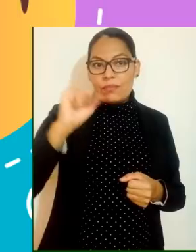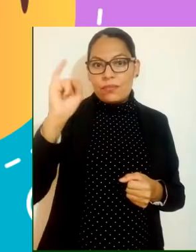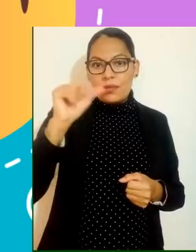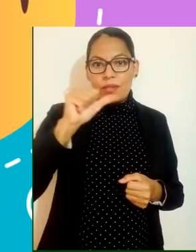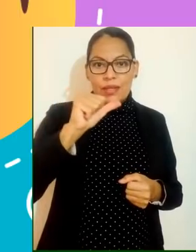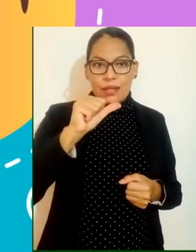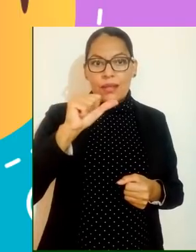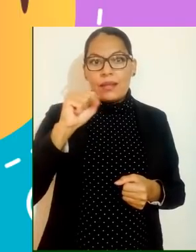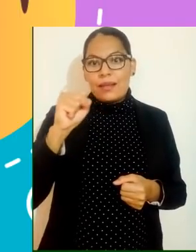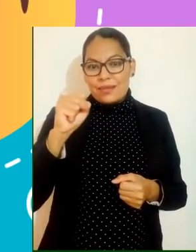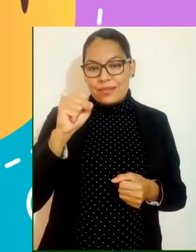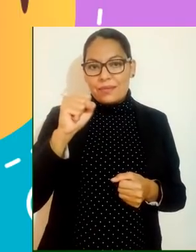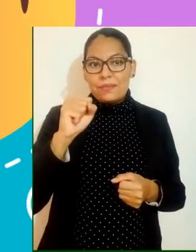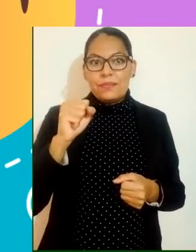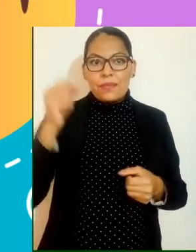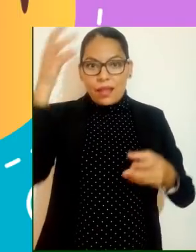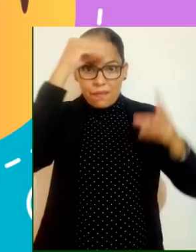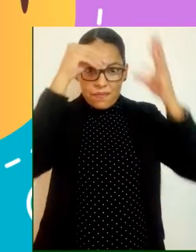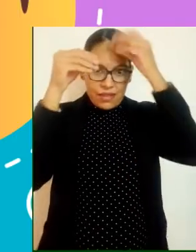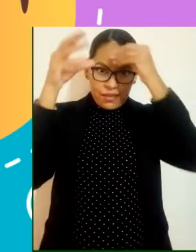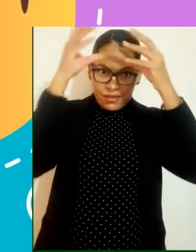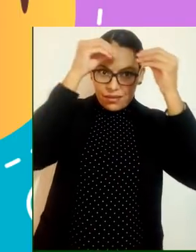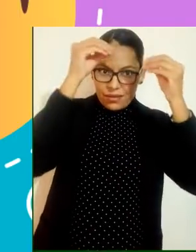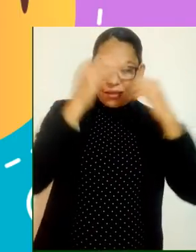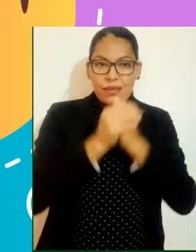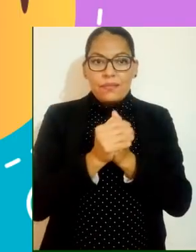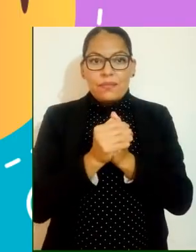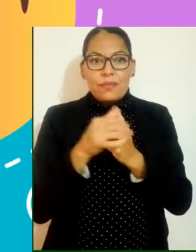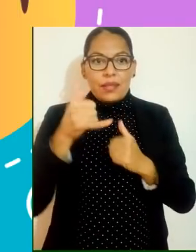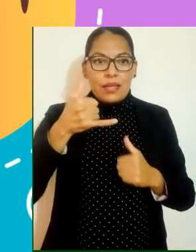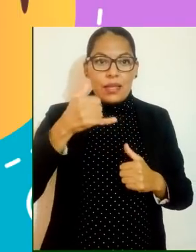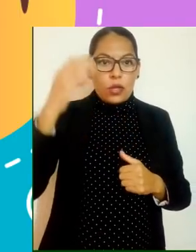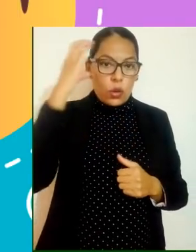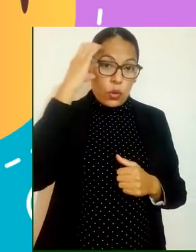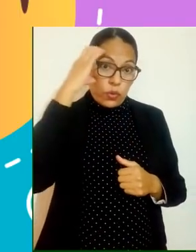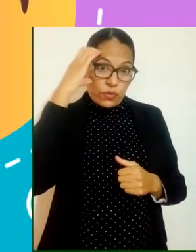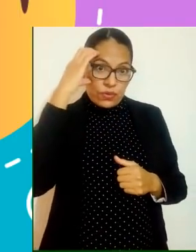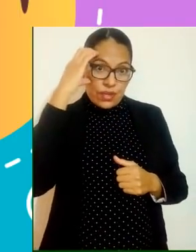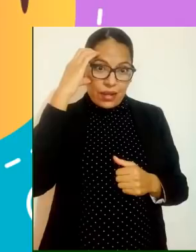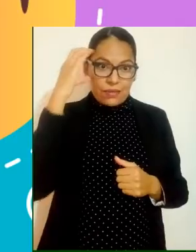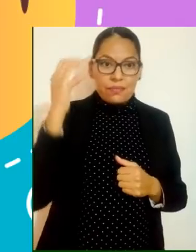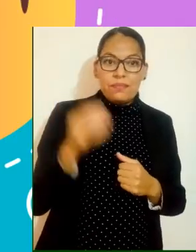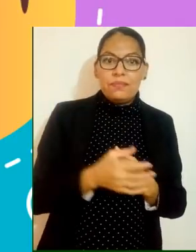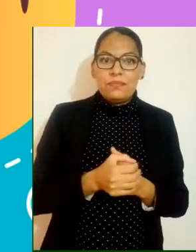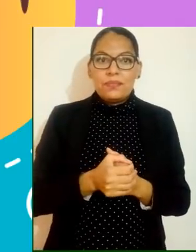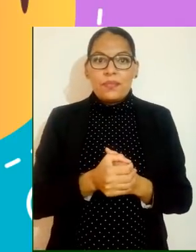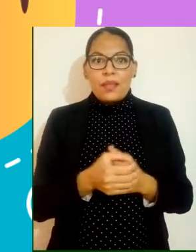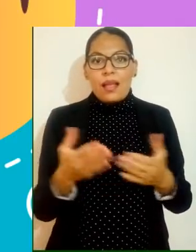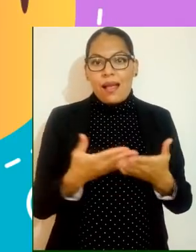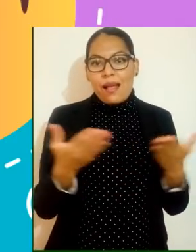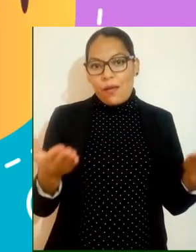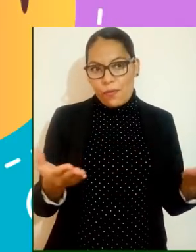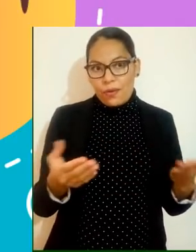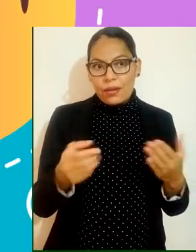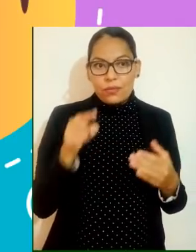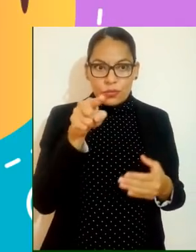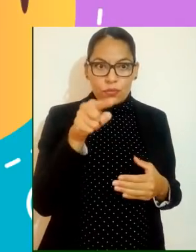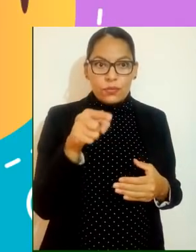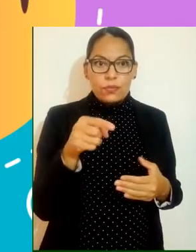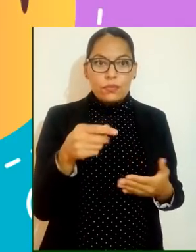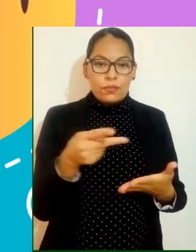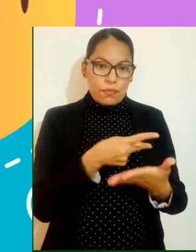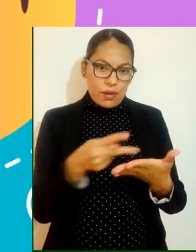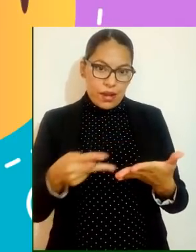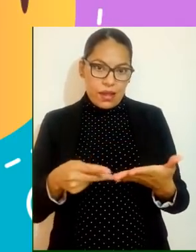Además, tendrás herramientas que te ayudarán con tus alumnos que enfrentan barreras para el aprendizaje y